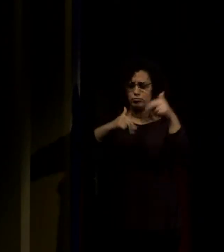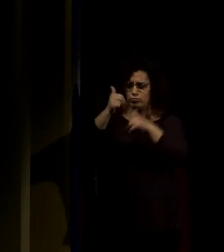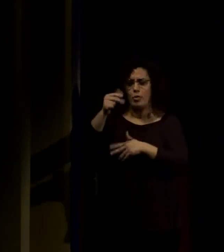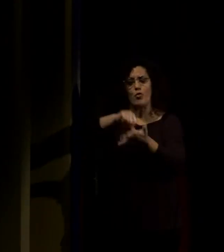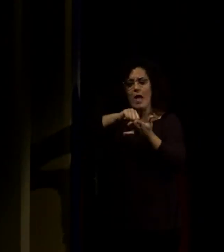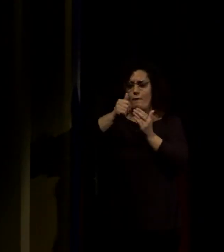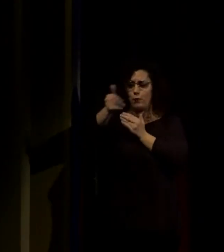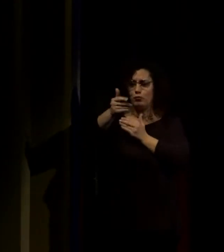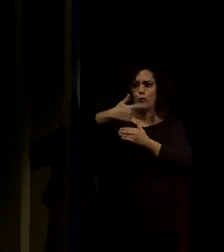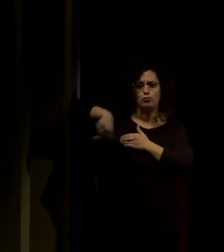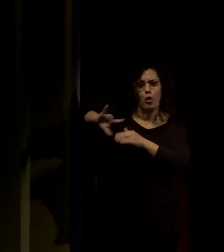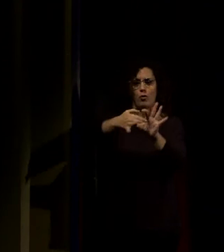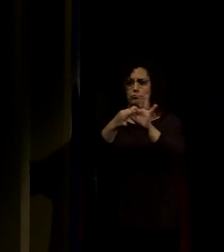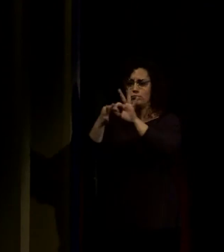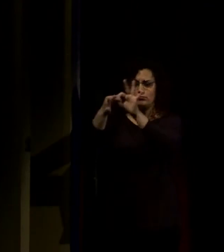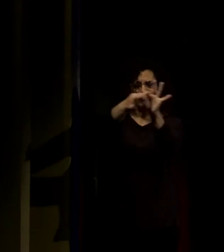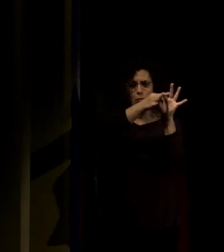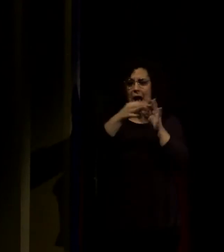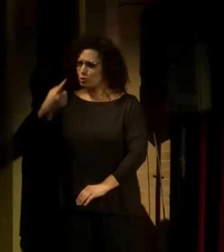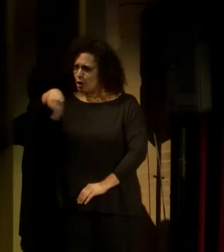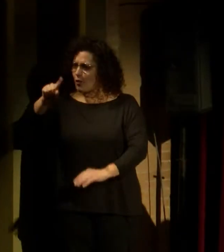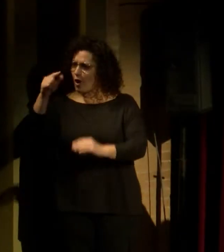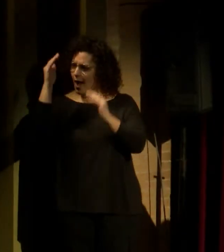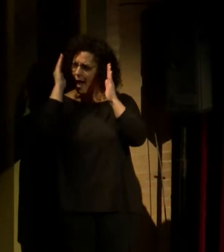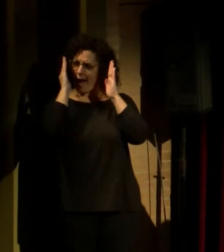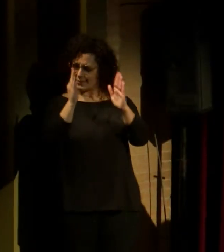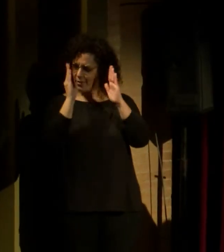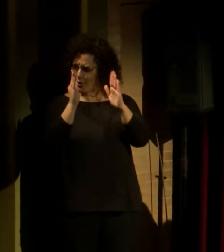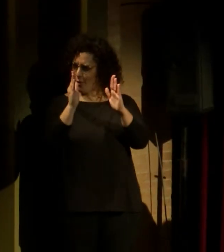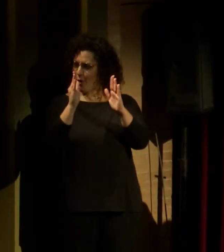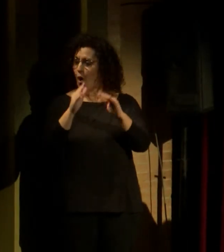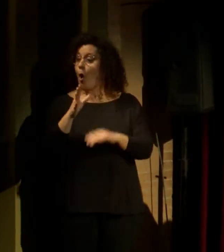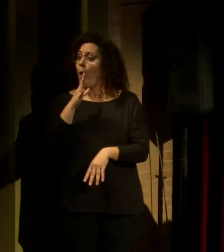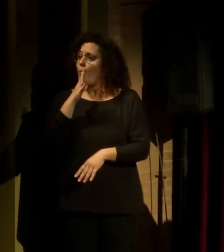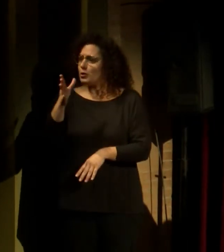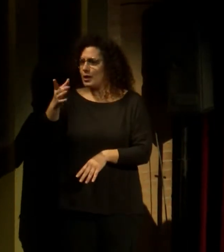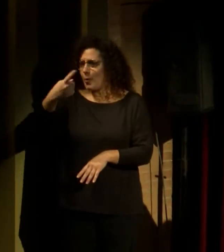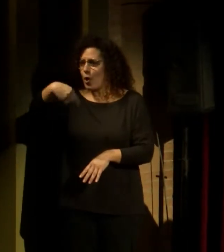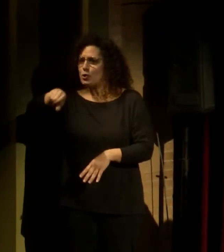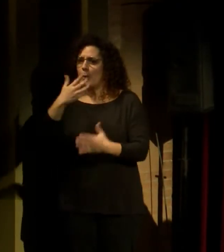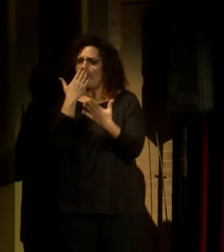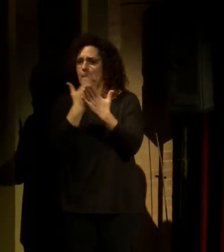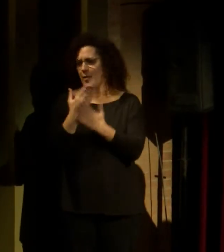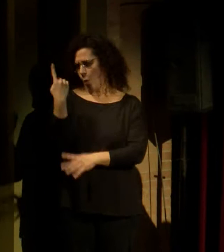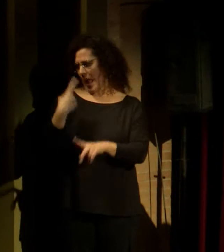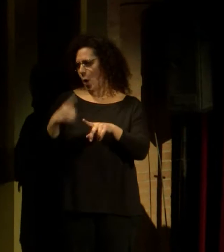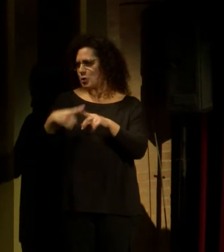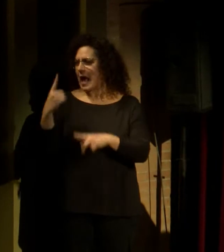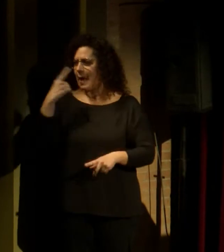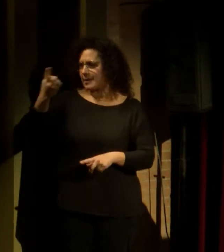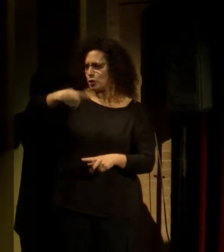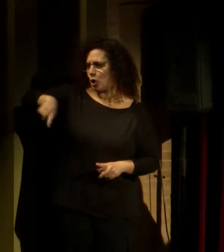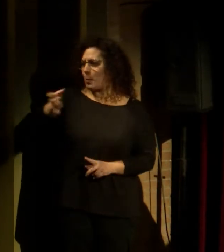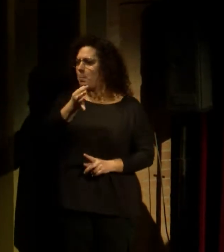todos, atendiendo a todo el mundo y contando con todo el mundo. La gala, copresentada por personas con discapacidad, ha supuesto un paso más en esta inclusión